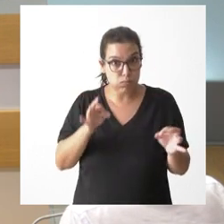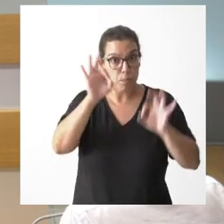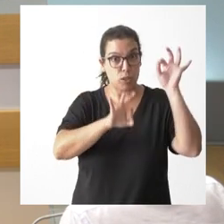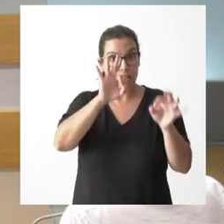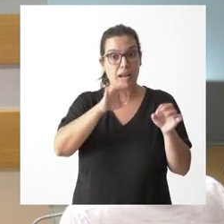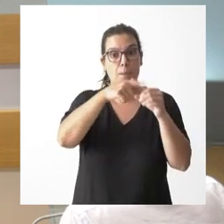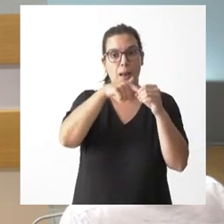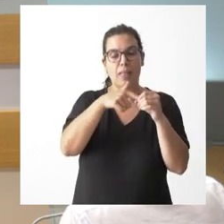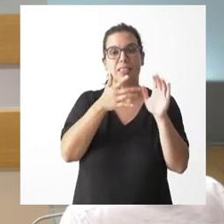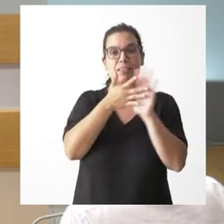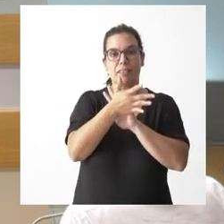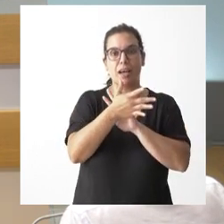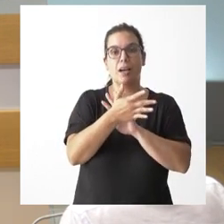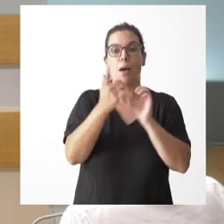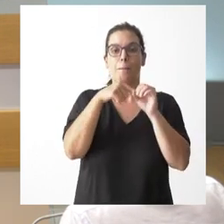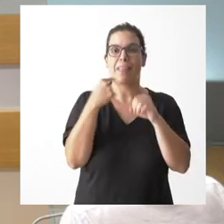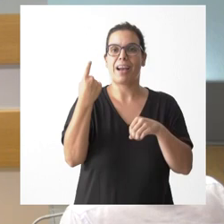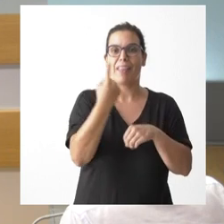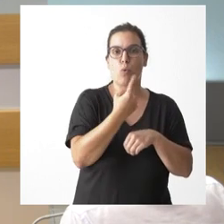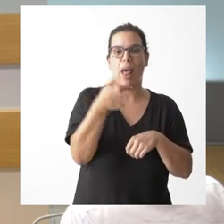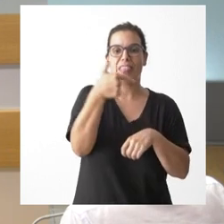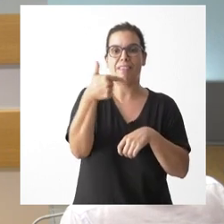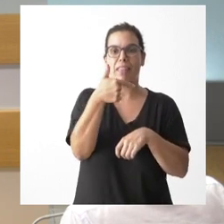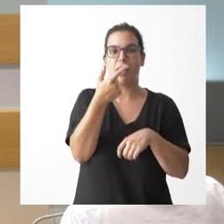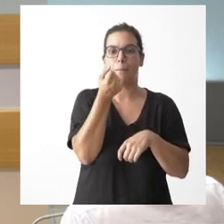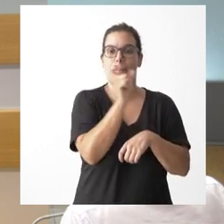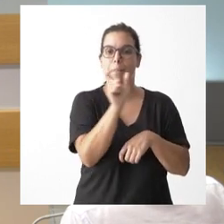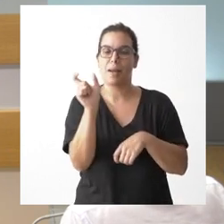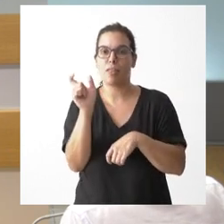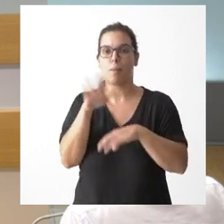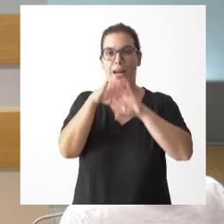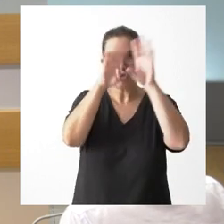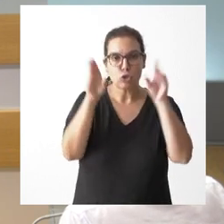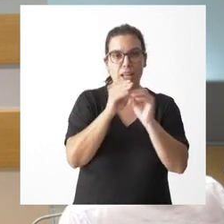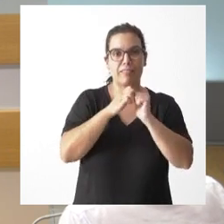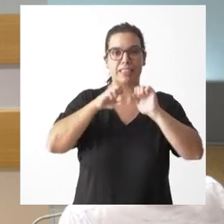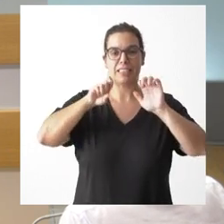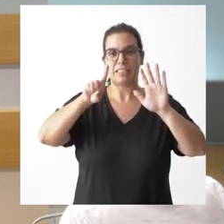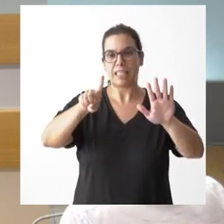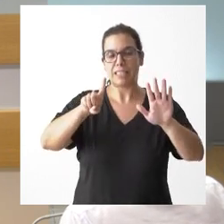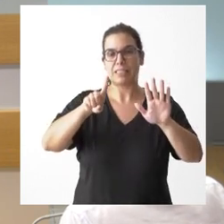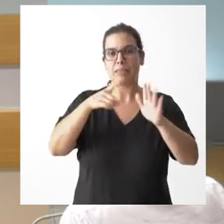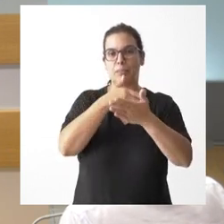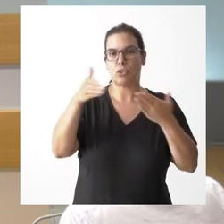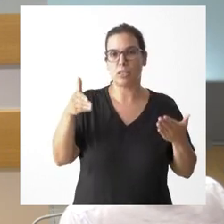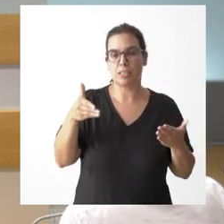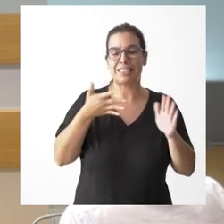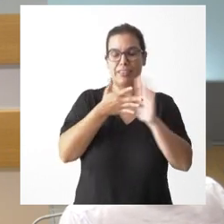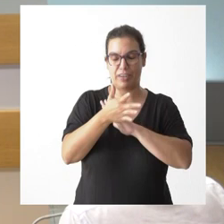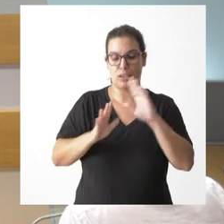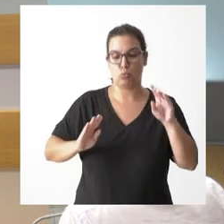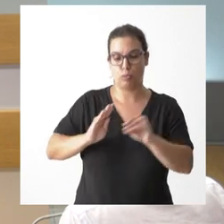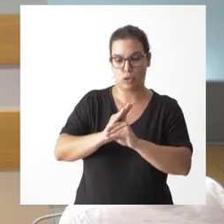cantidad por la que se multiplica cada plaza para conseguir estas cantidades que nos adjuntan? Es decir, ¿la subvención en